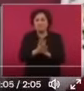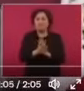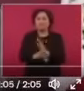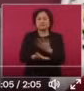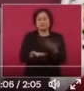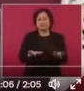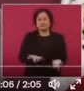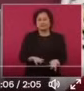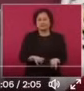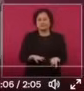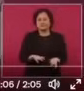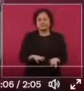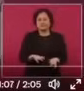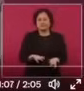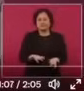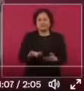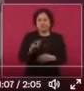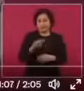No así